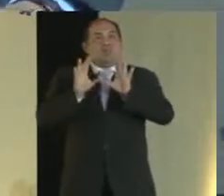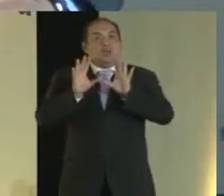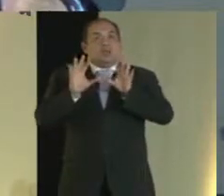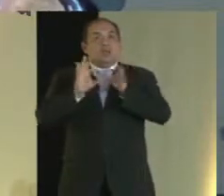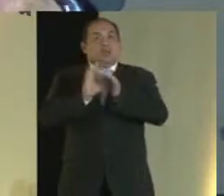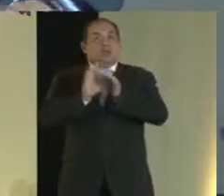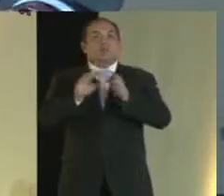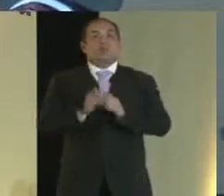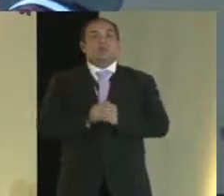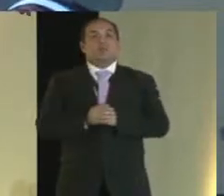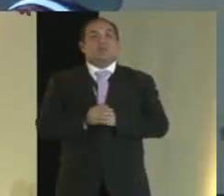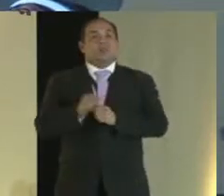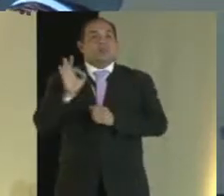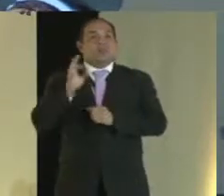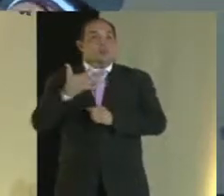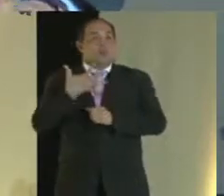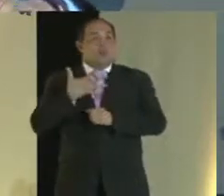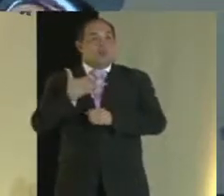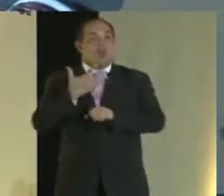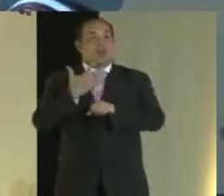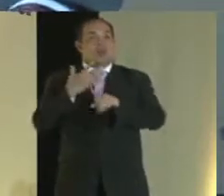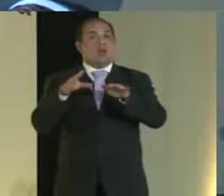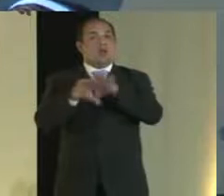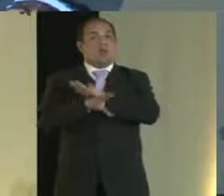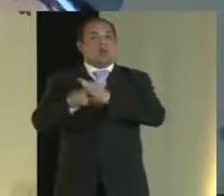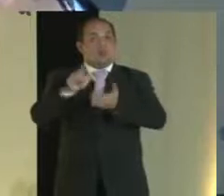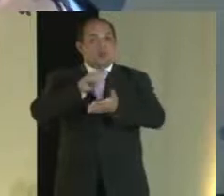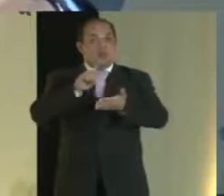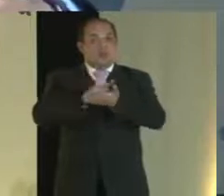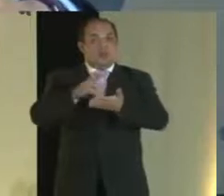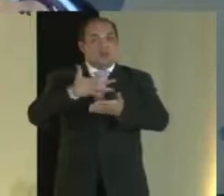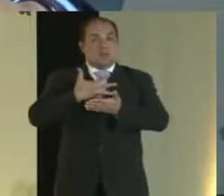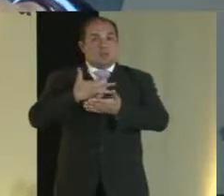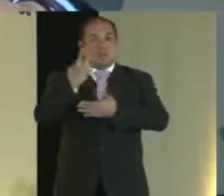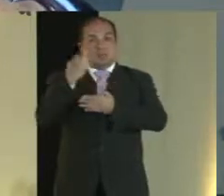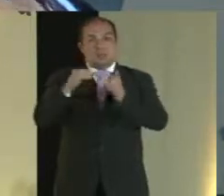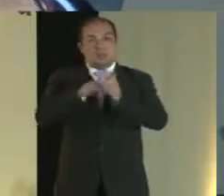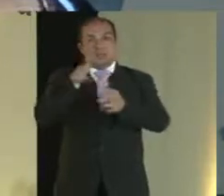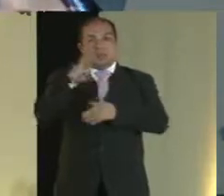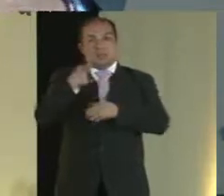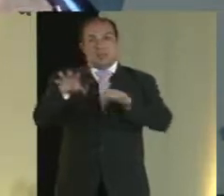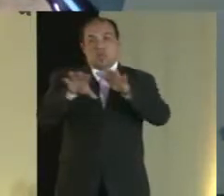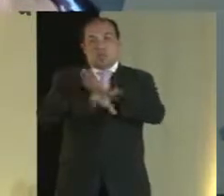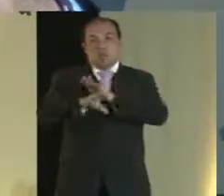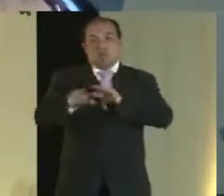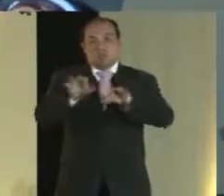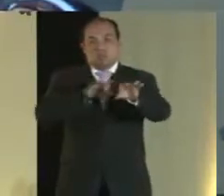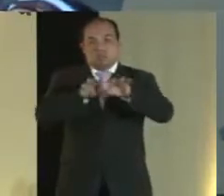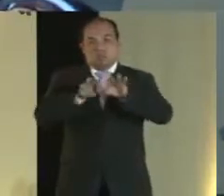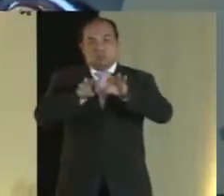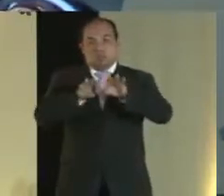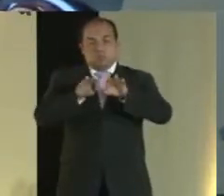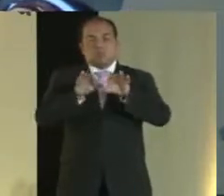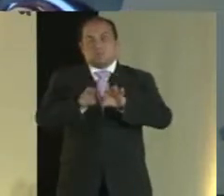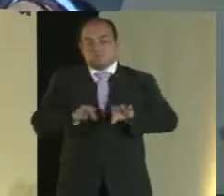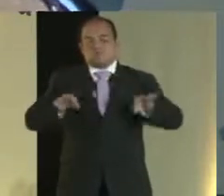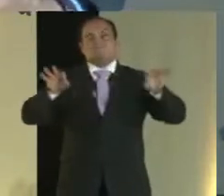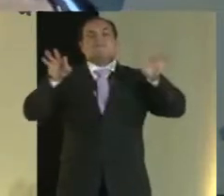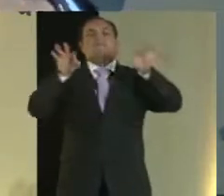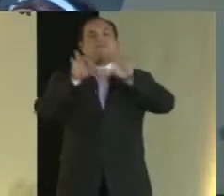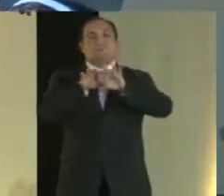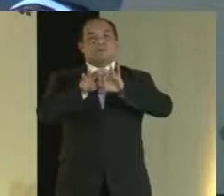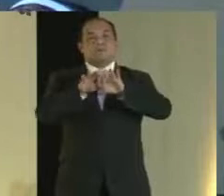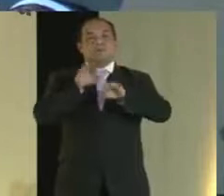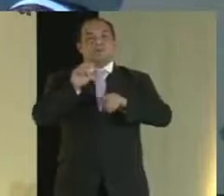reforma laboral que estamos observando desde 2019. Es una reforma laboral muy, muy importante y